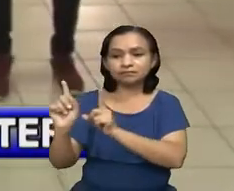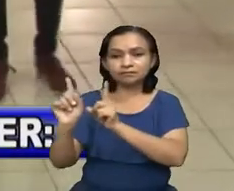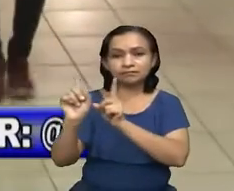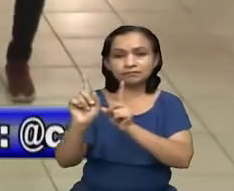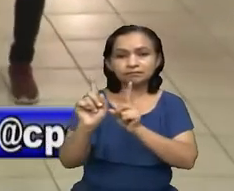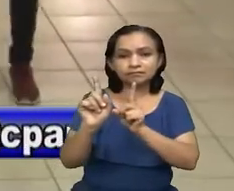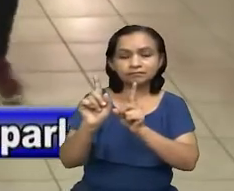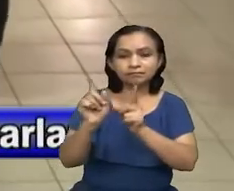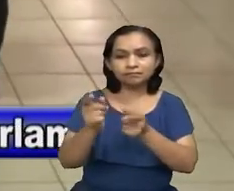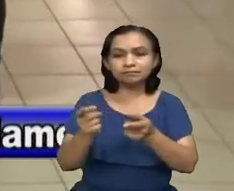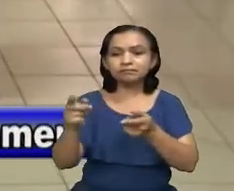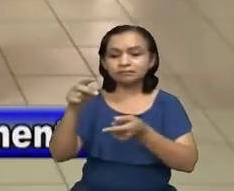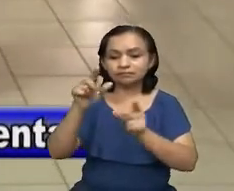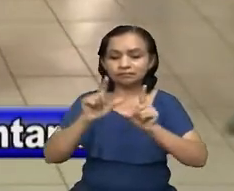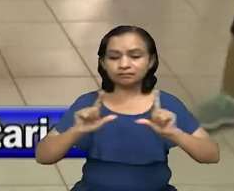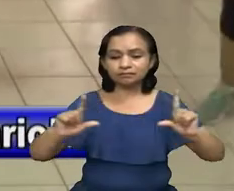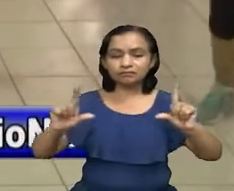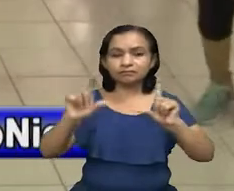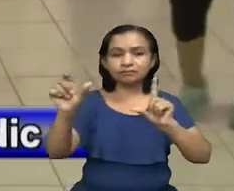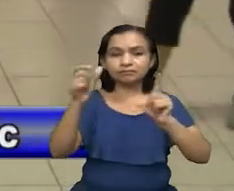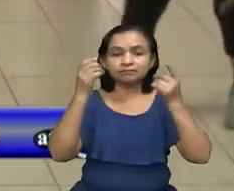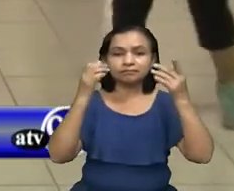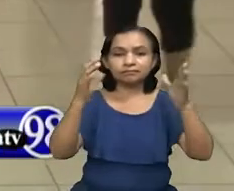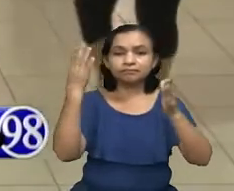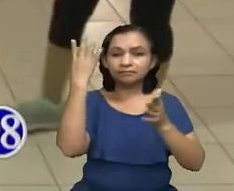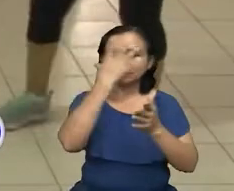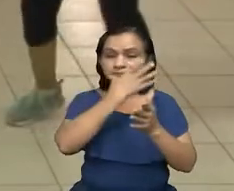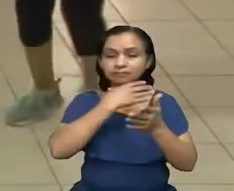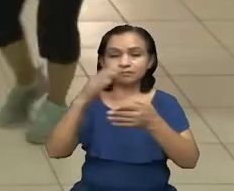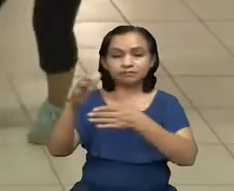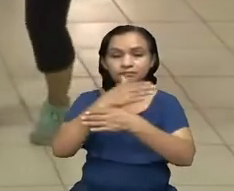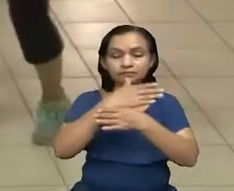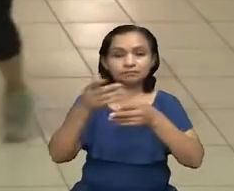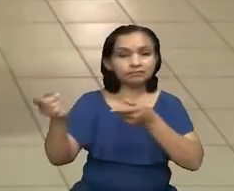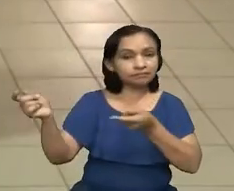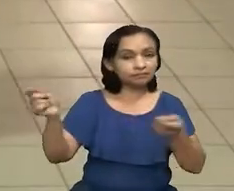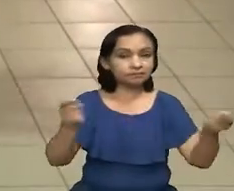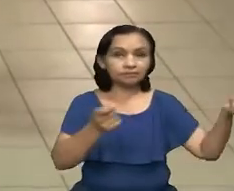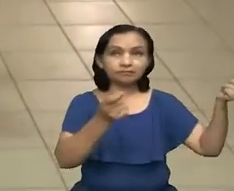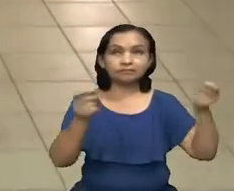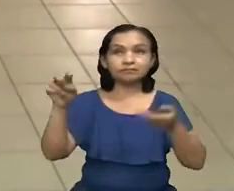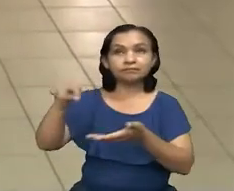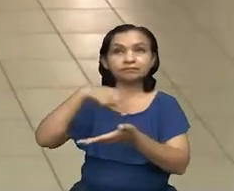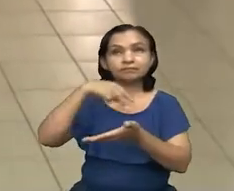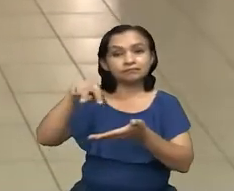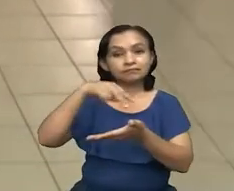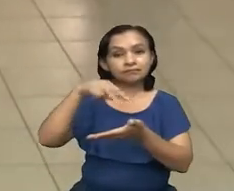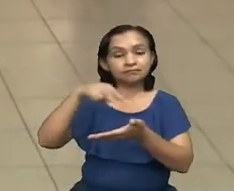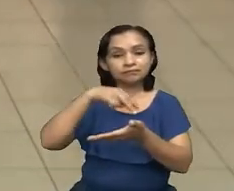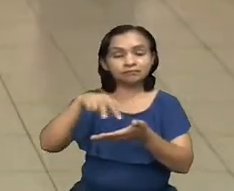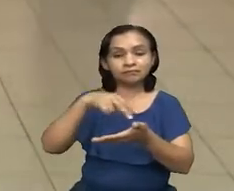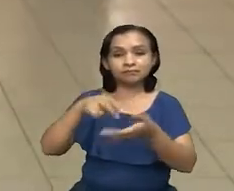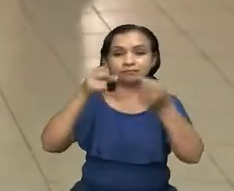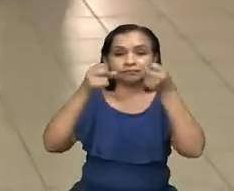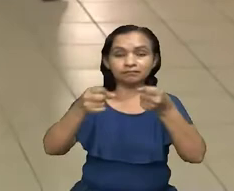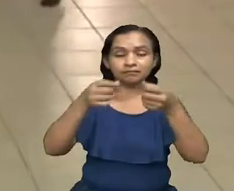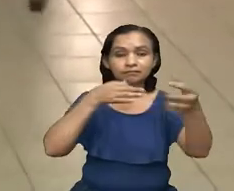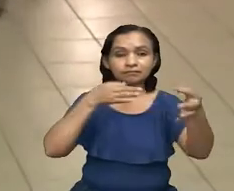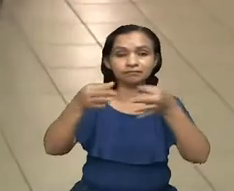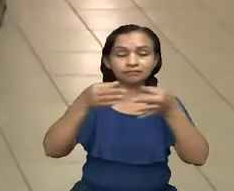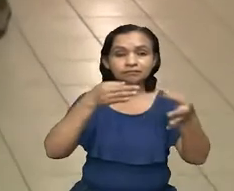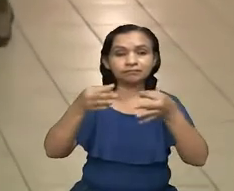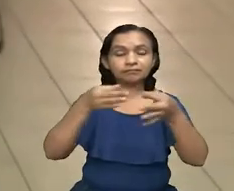el diseño en el espacio y otros elementos que embellecen las distintas manifestaciones danzarias. Con cámara de Rubén Castro para el